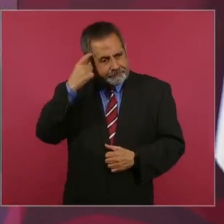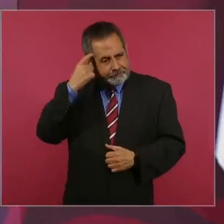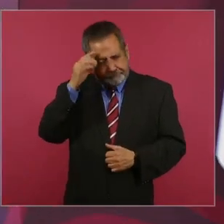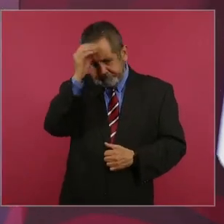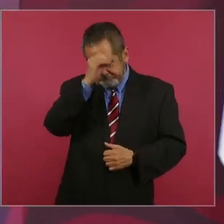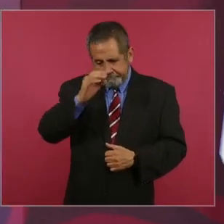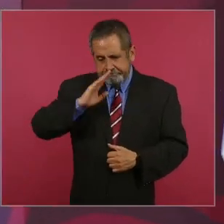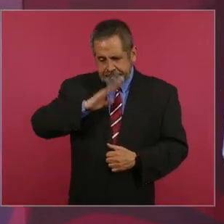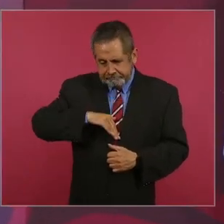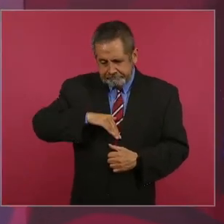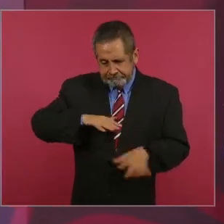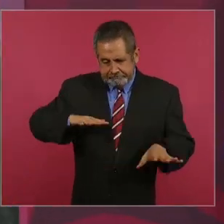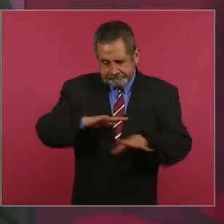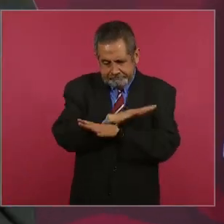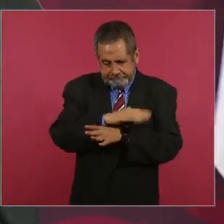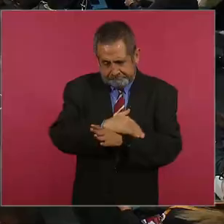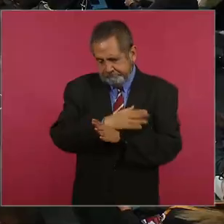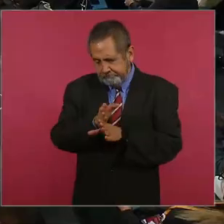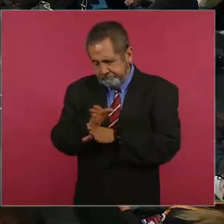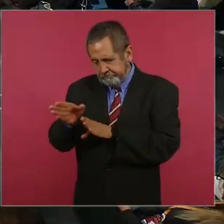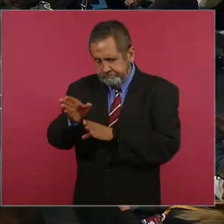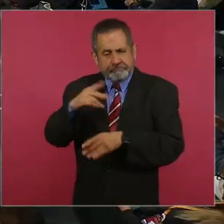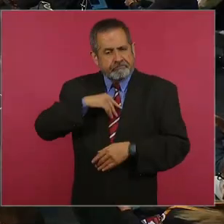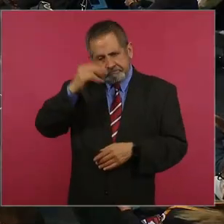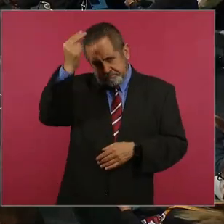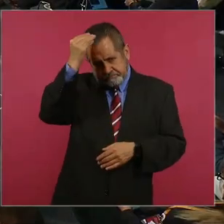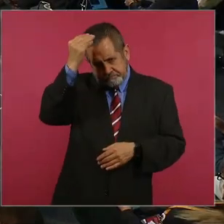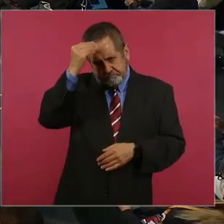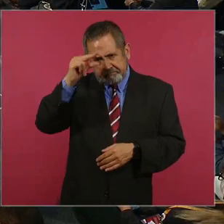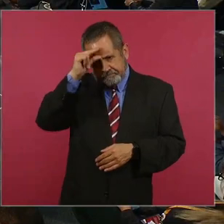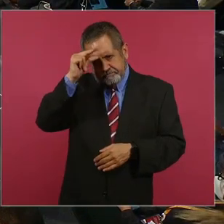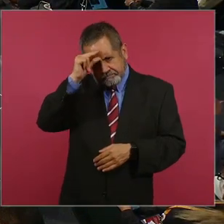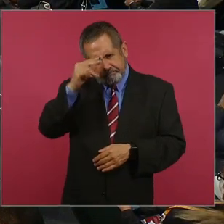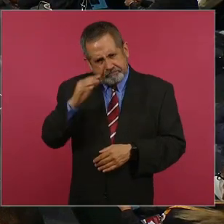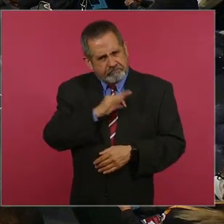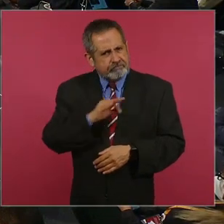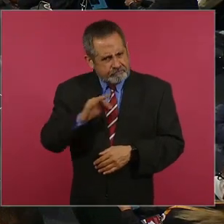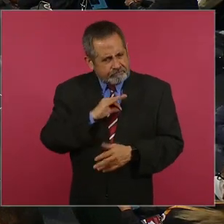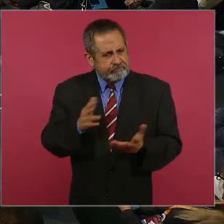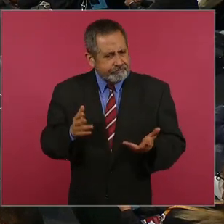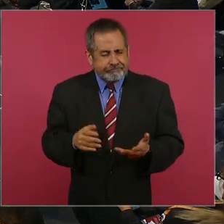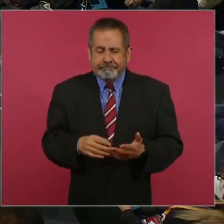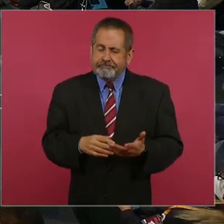o hay que rectificar no caer en autocomplacencia